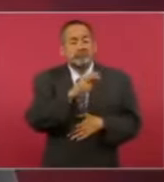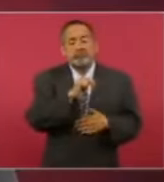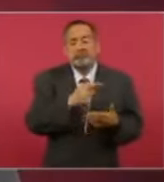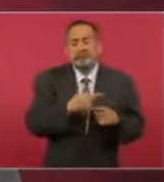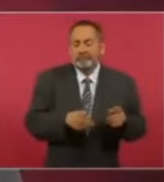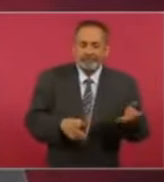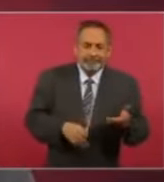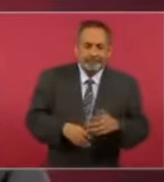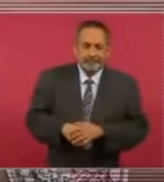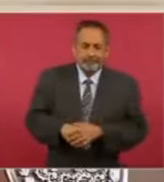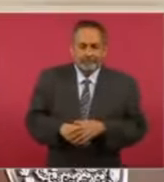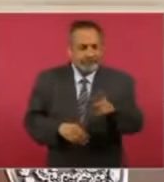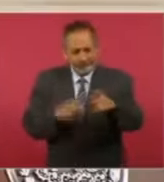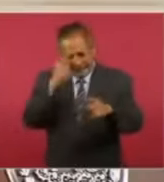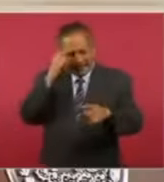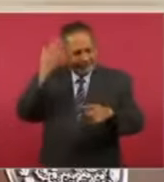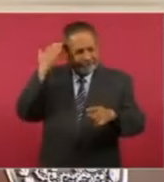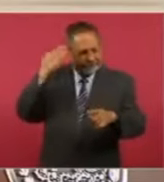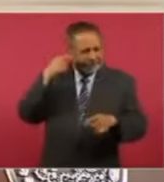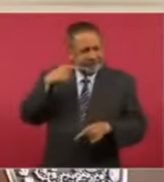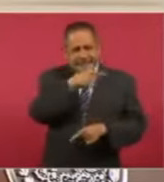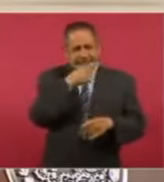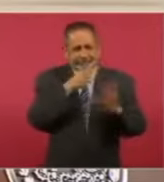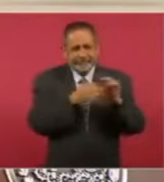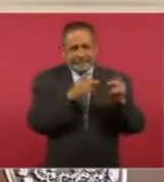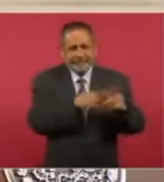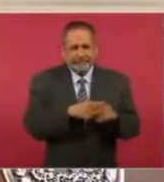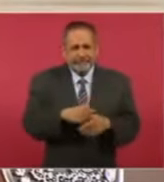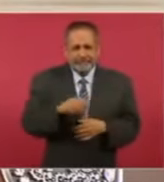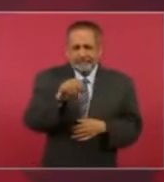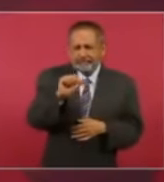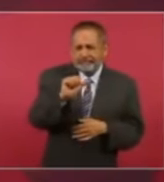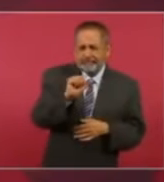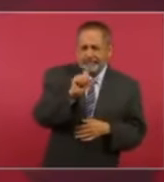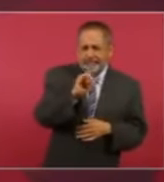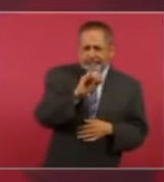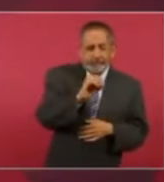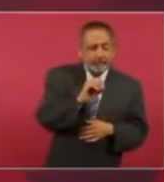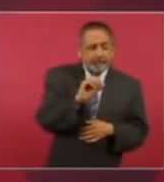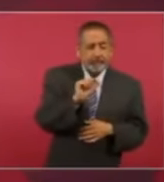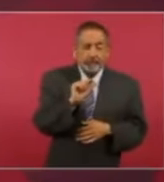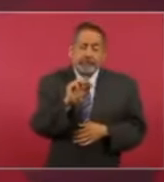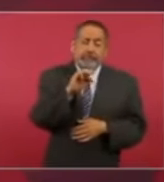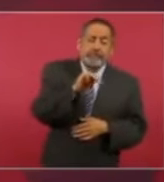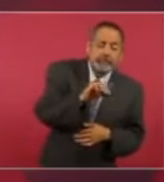le decían a alito a milito